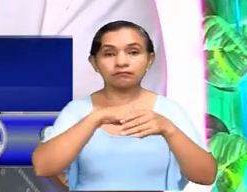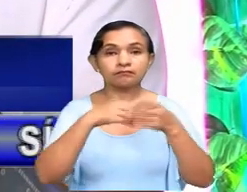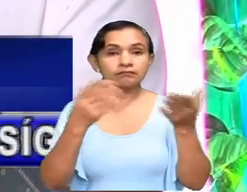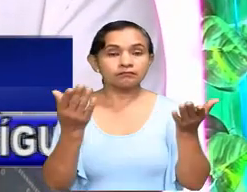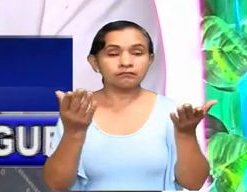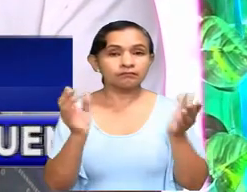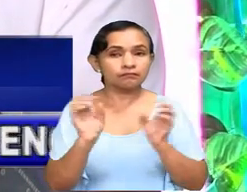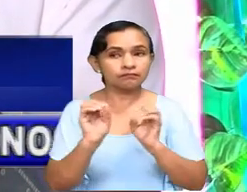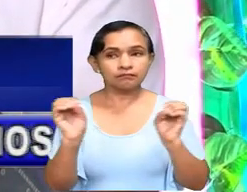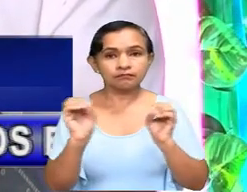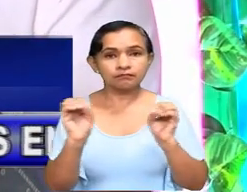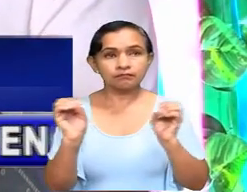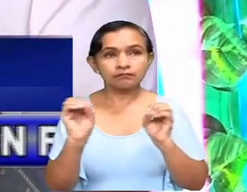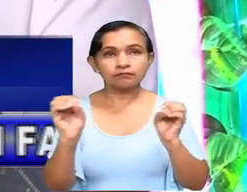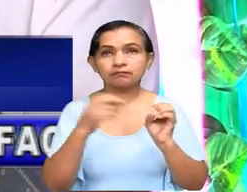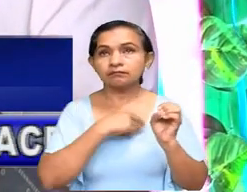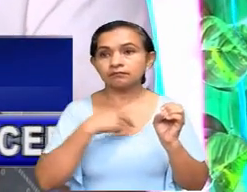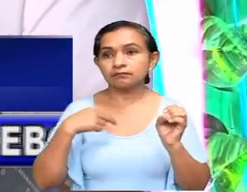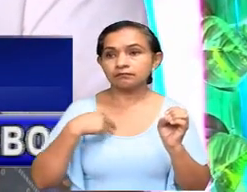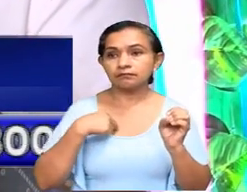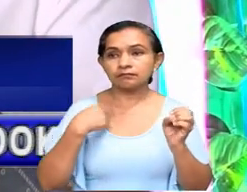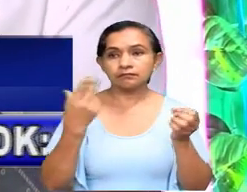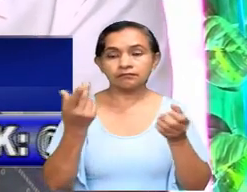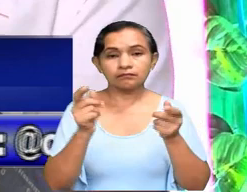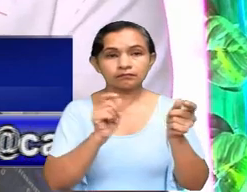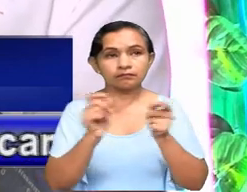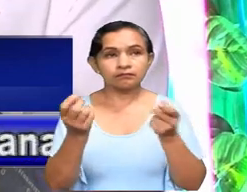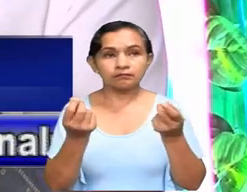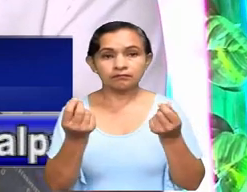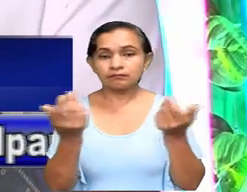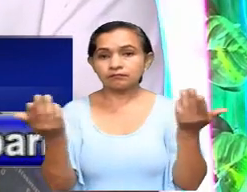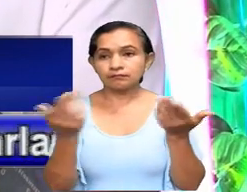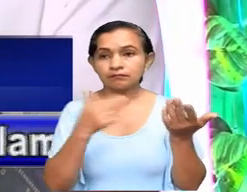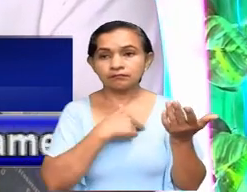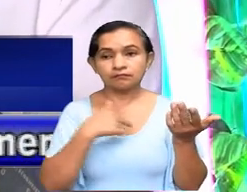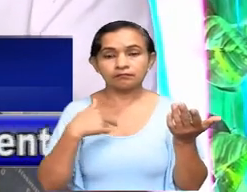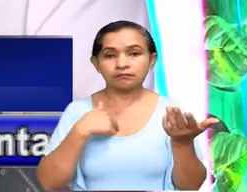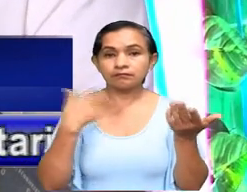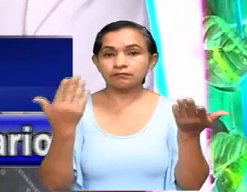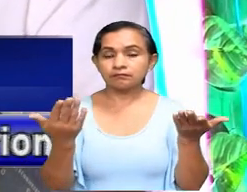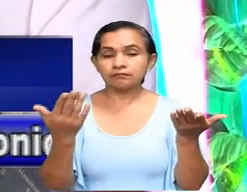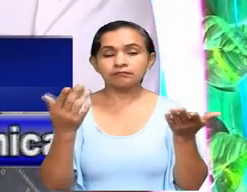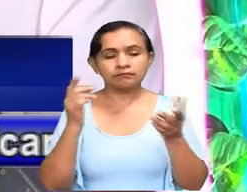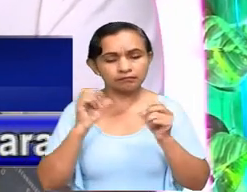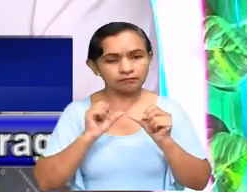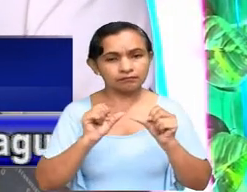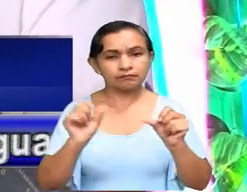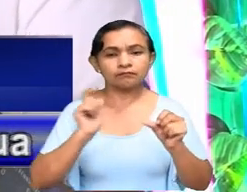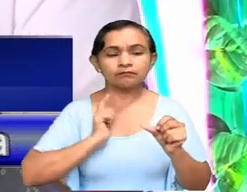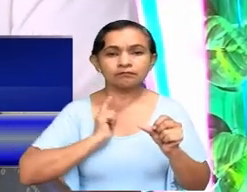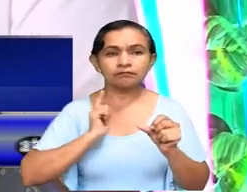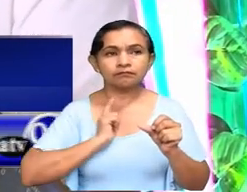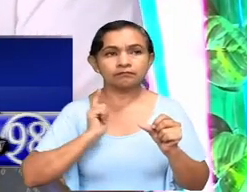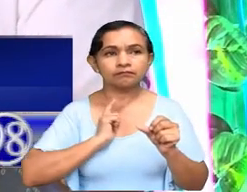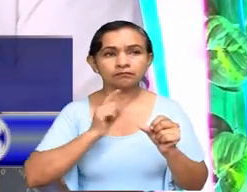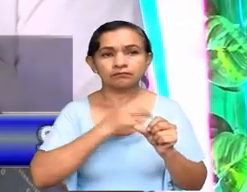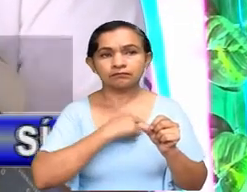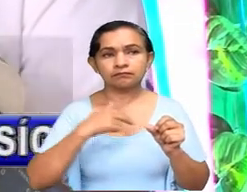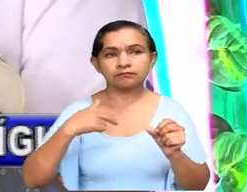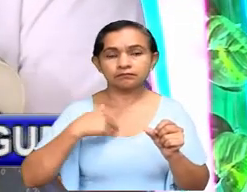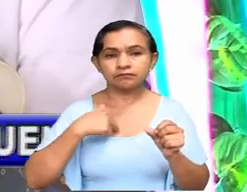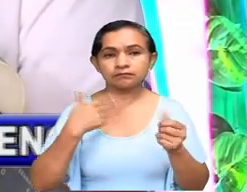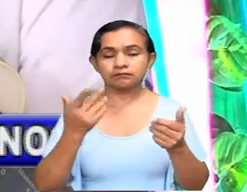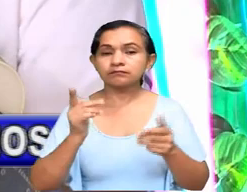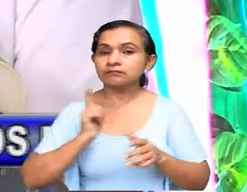hay por desplazamiento de moneda o por aumento de materiales, se mantiene debido a las alianzas que